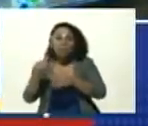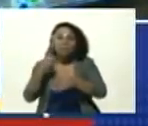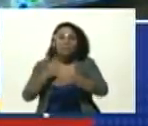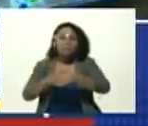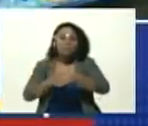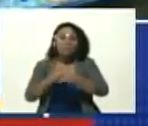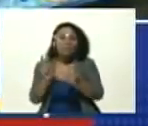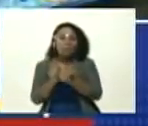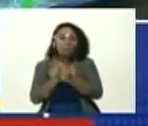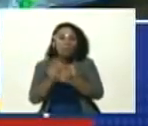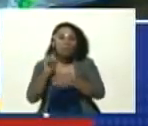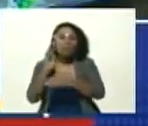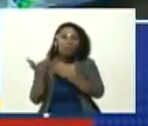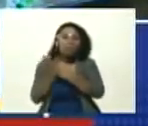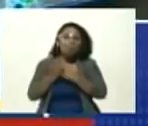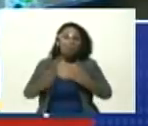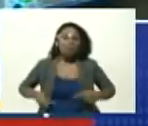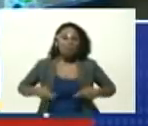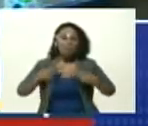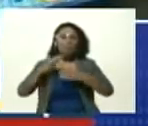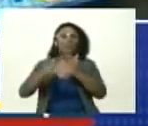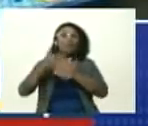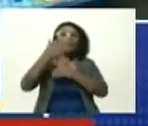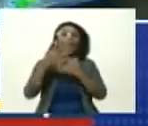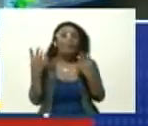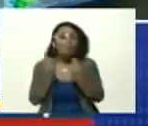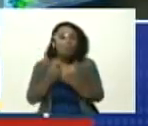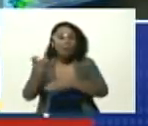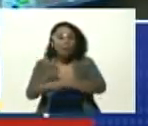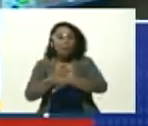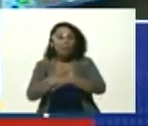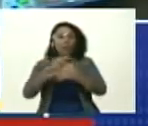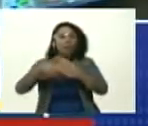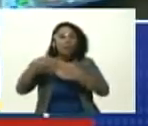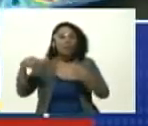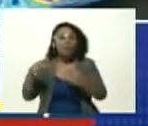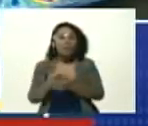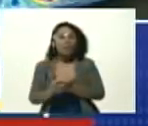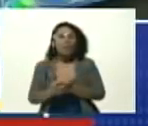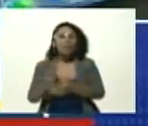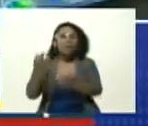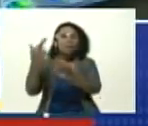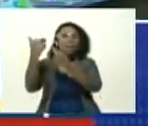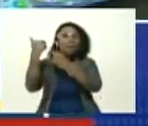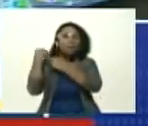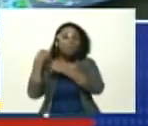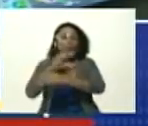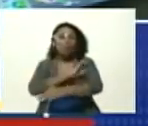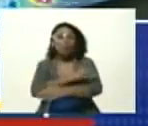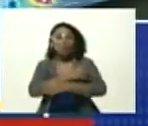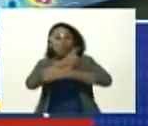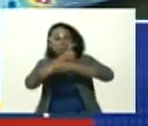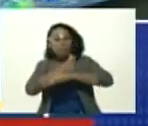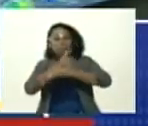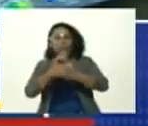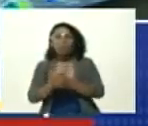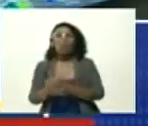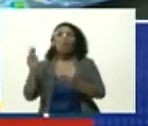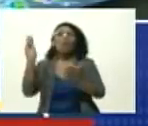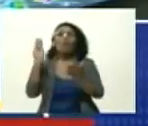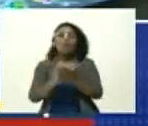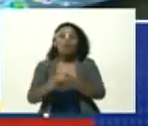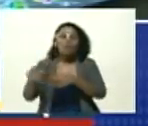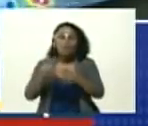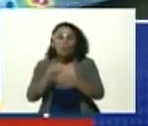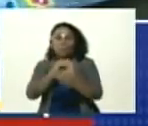para preservar la vida. Y después, junto con el gobierno revolucionario responsable de la Fuerza Armada, volvemos a nuestro